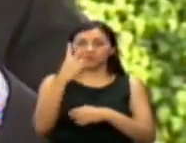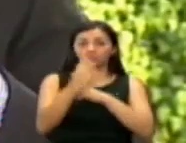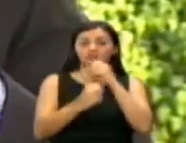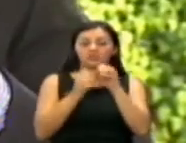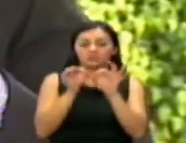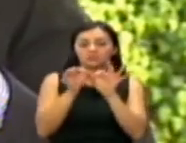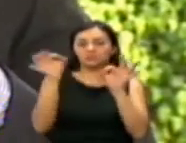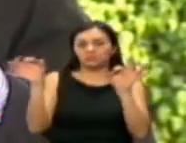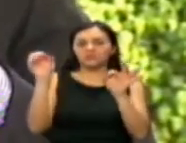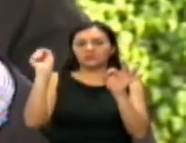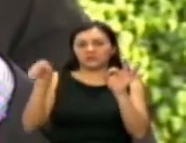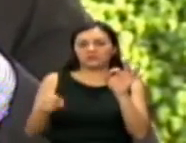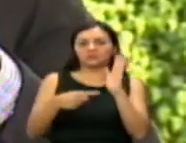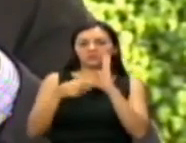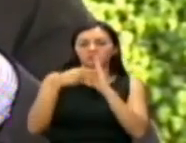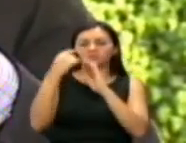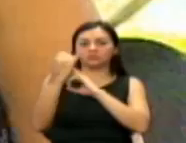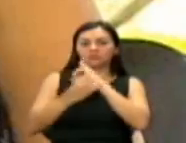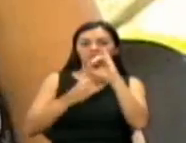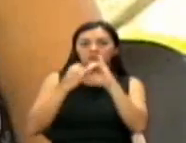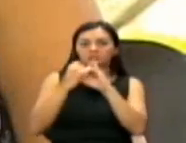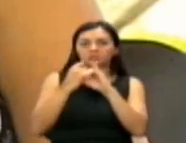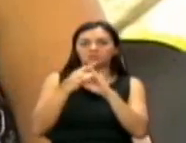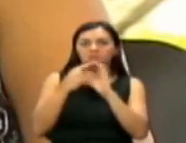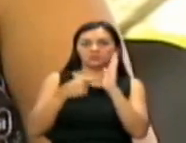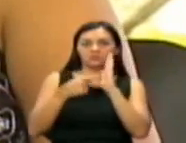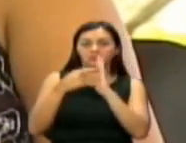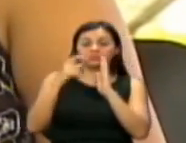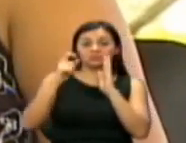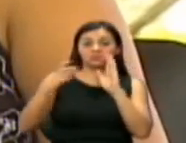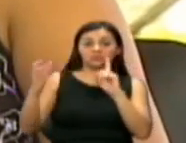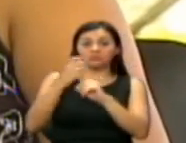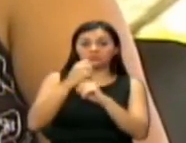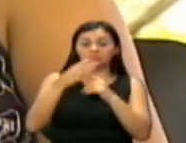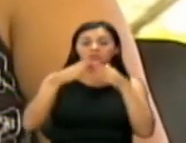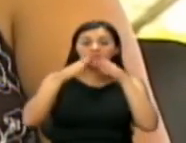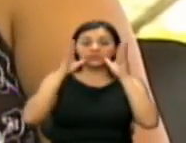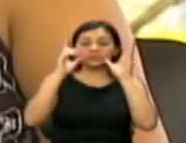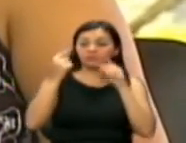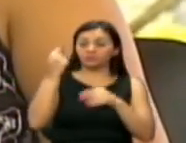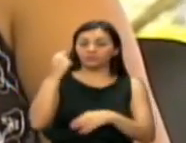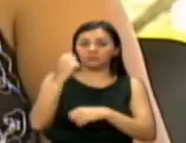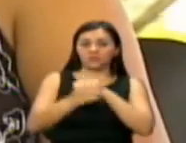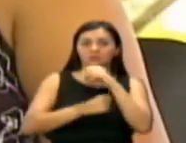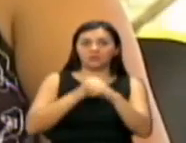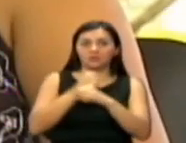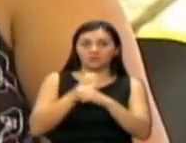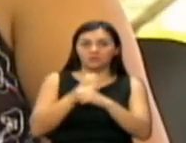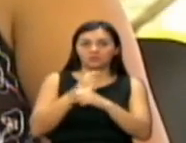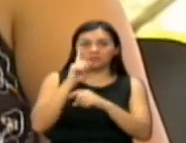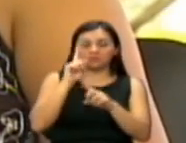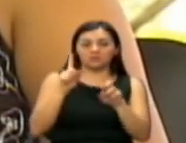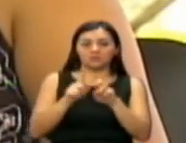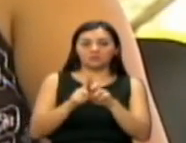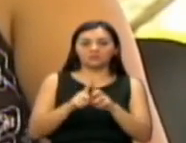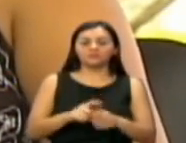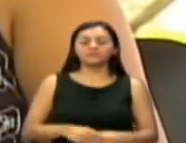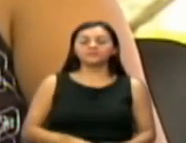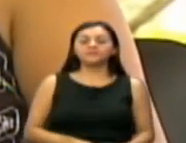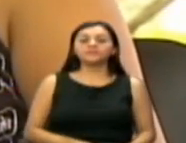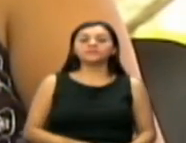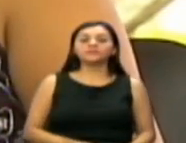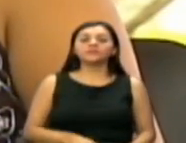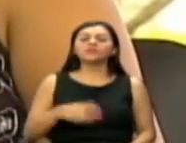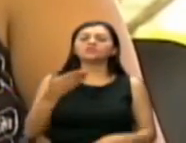preferencias aranceladas. Así es, eso sí. Era lo importante. Eso sí se logró después de la firma que se hizo también en diciembre de 2000, sí, del año pasado, del ¿no? Del acuerdo, exactamente. Ahora, en el